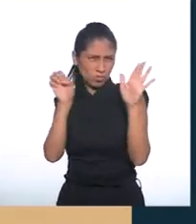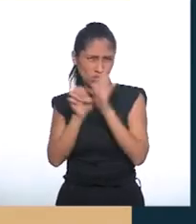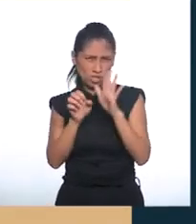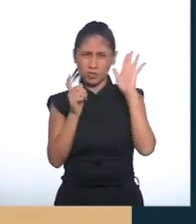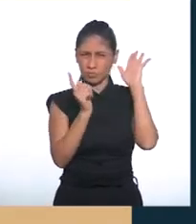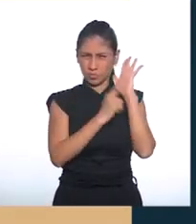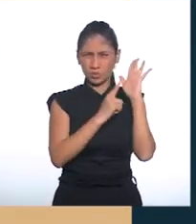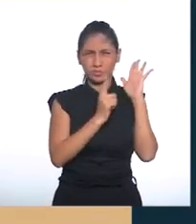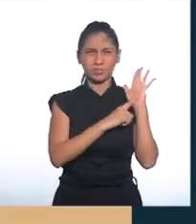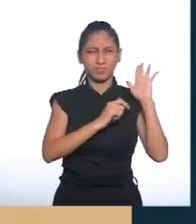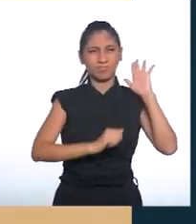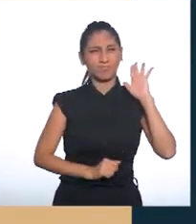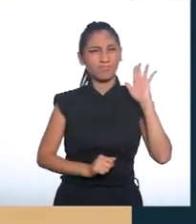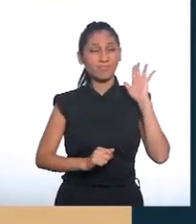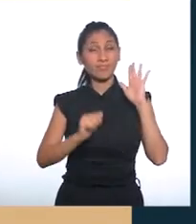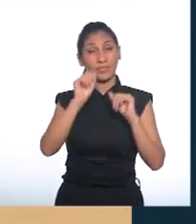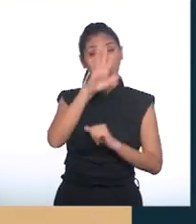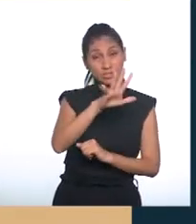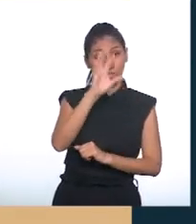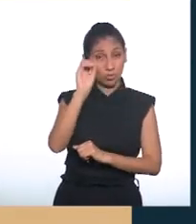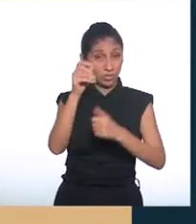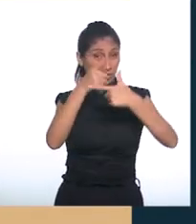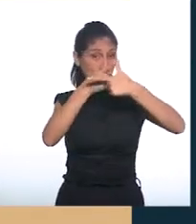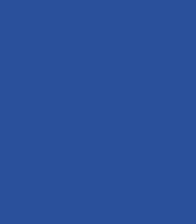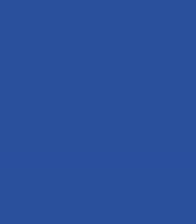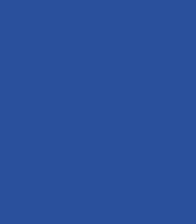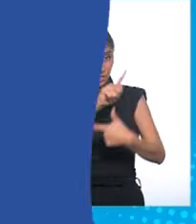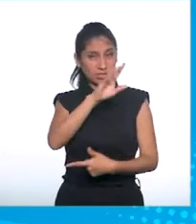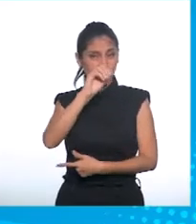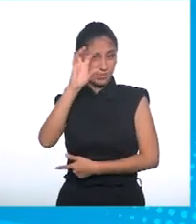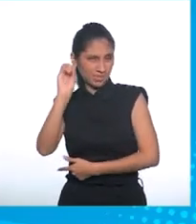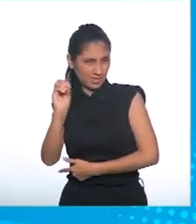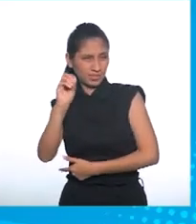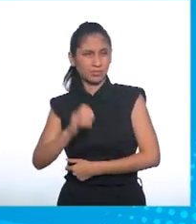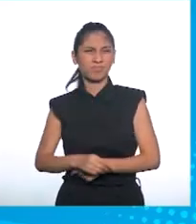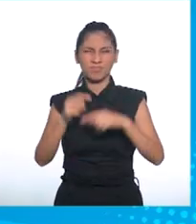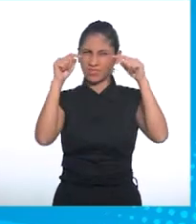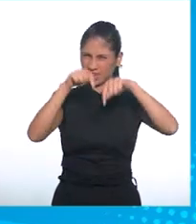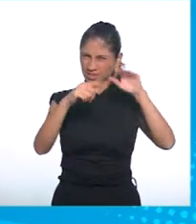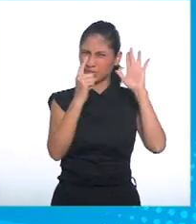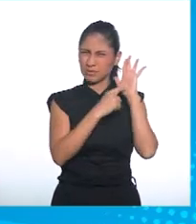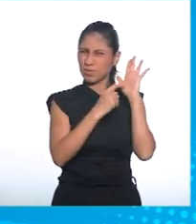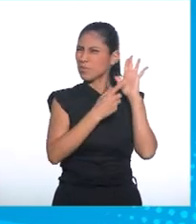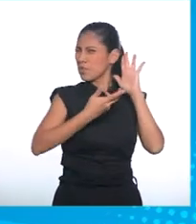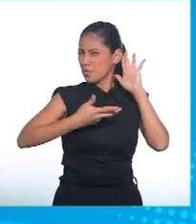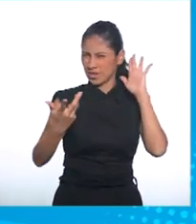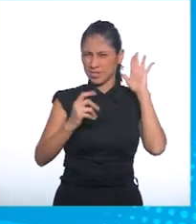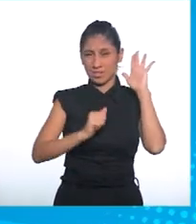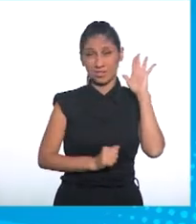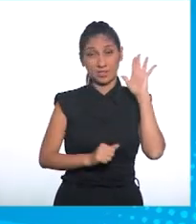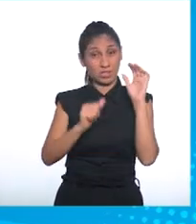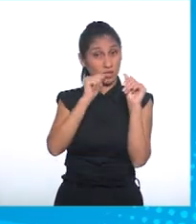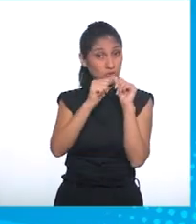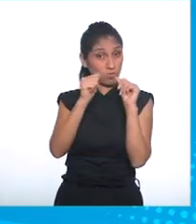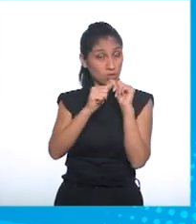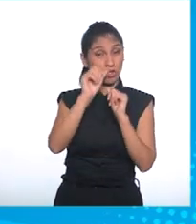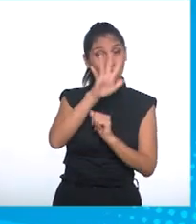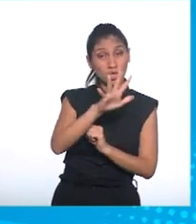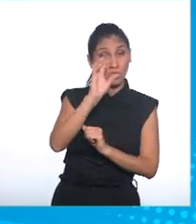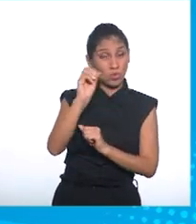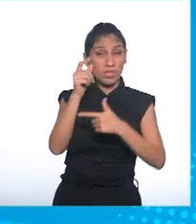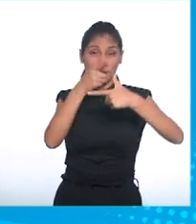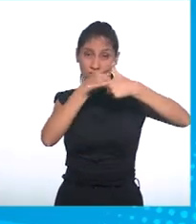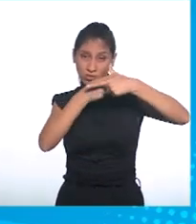la representación de 50 sobre 100. En este ejemplo, el número 50